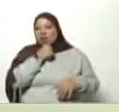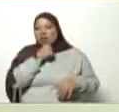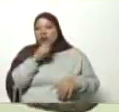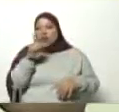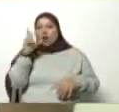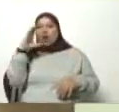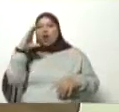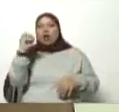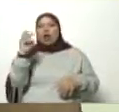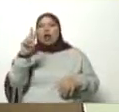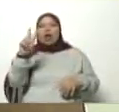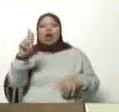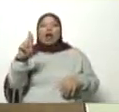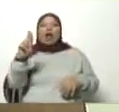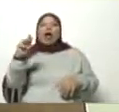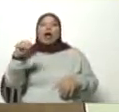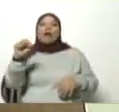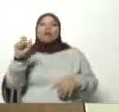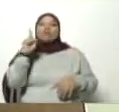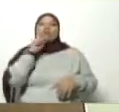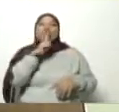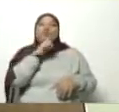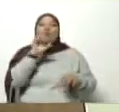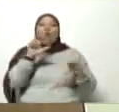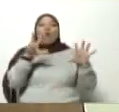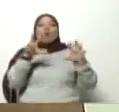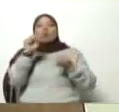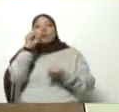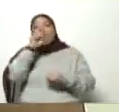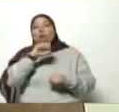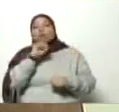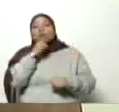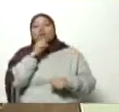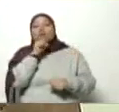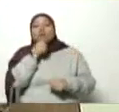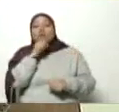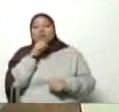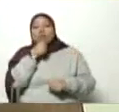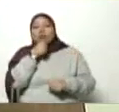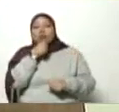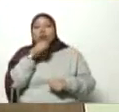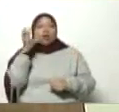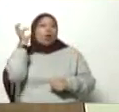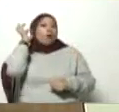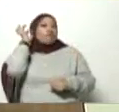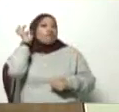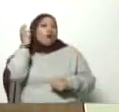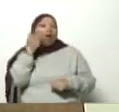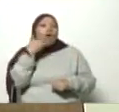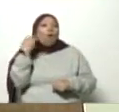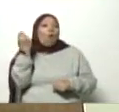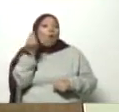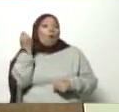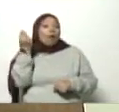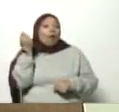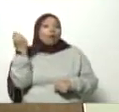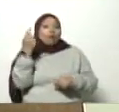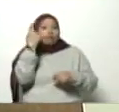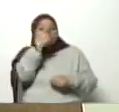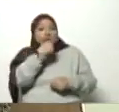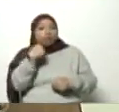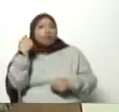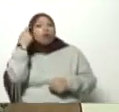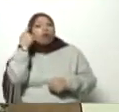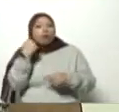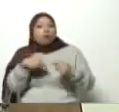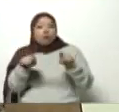Carmen allá en Carabobo, Carmen tiene 80, ya para 81, y perdóname, pero parece una muchacha. Una muchacha, pues